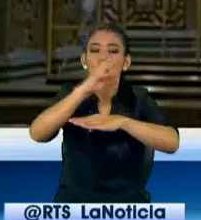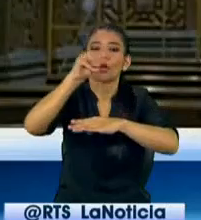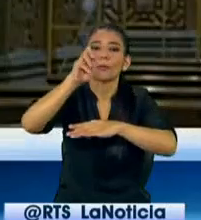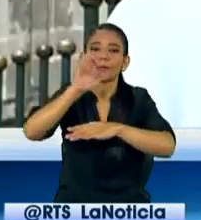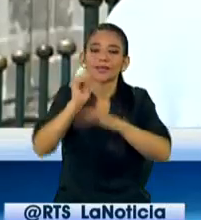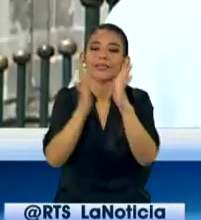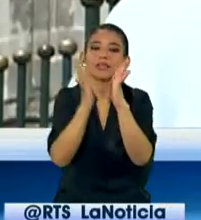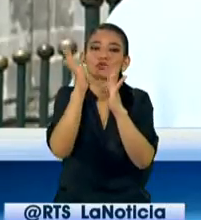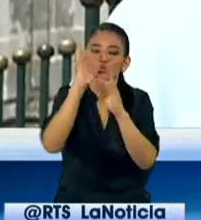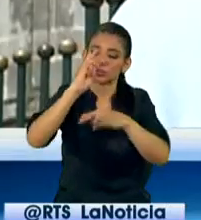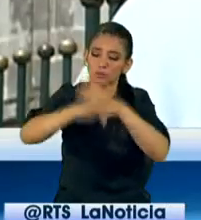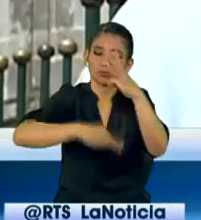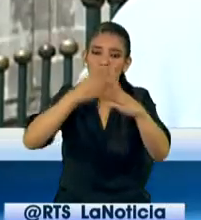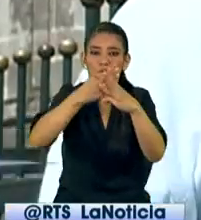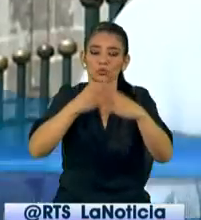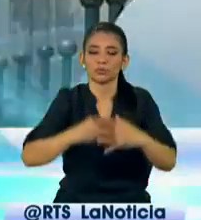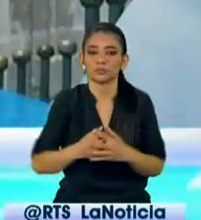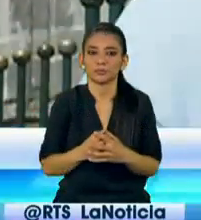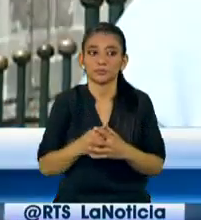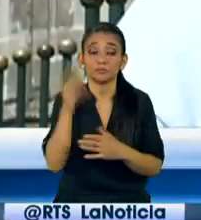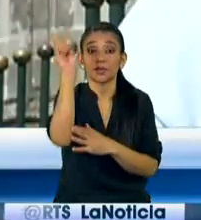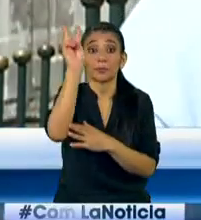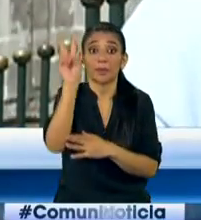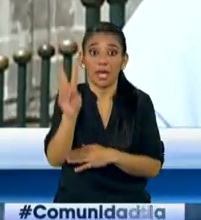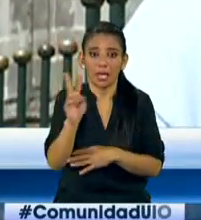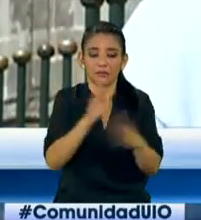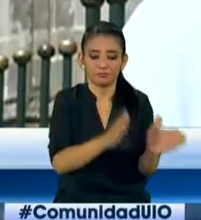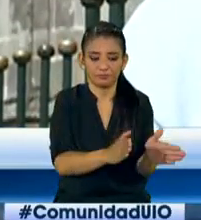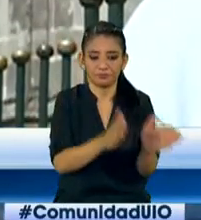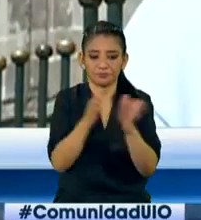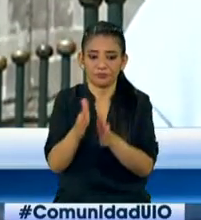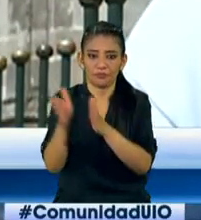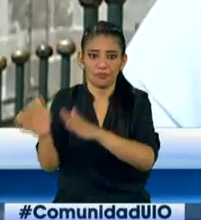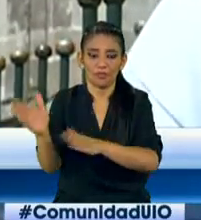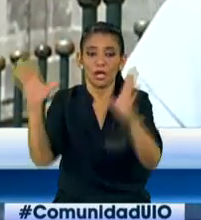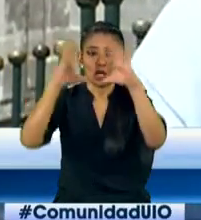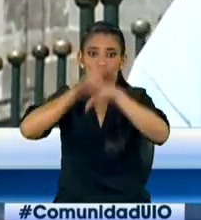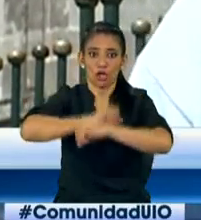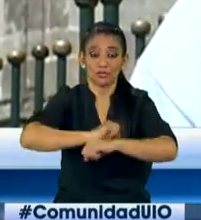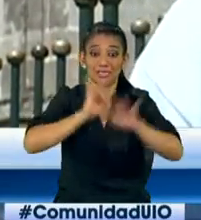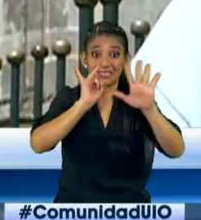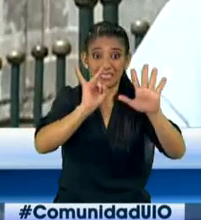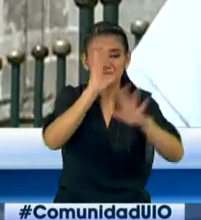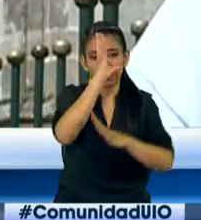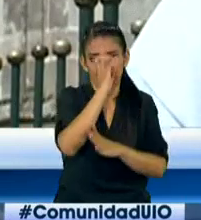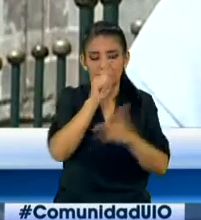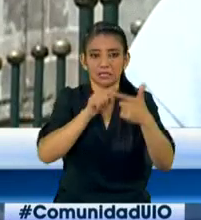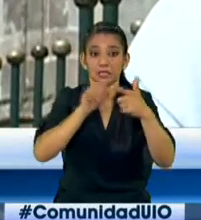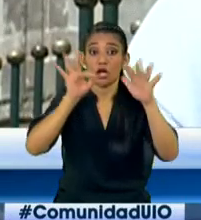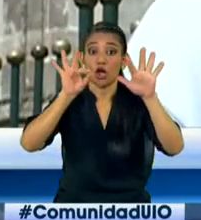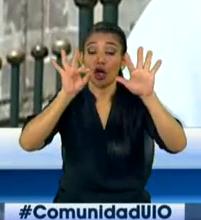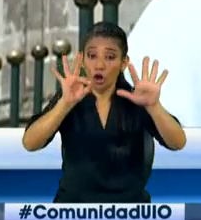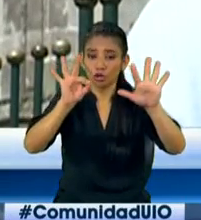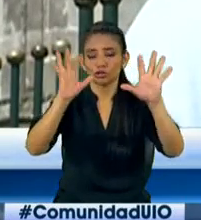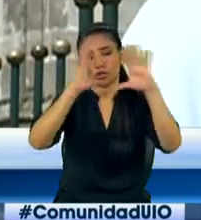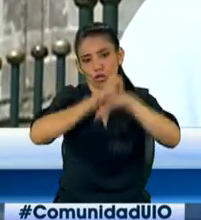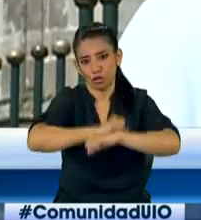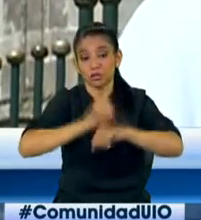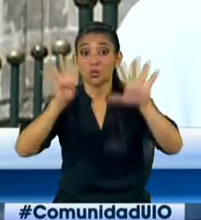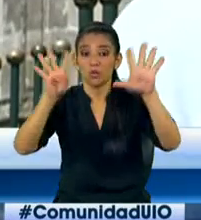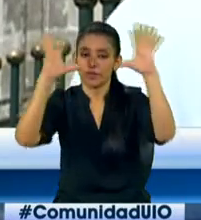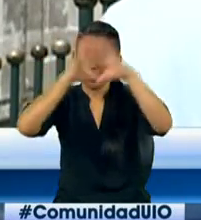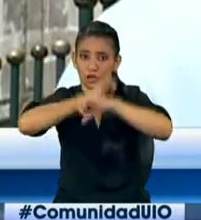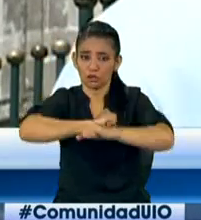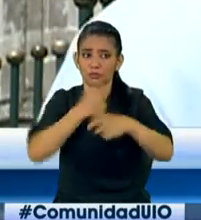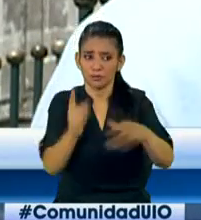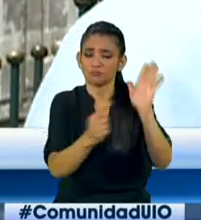mundo. Este día viernes, en tres funciones por la noche, a las 7:15, 8:15 y 9:15, sí